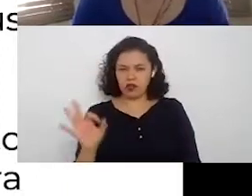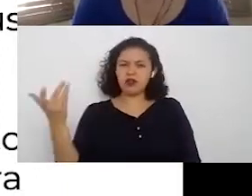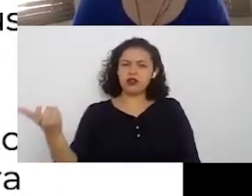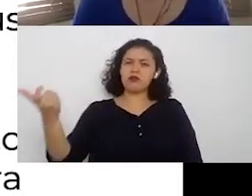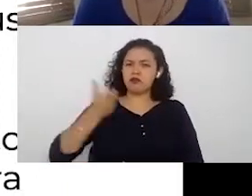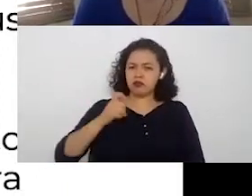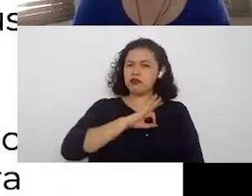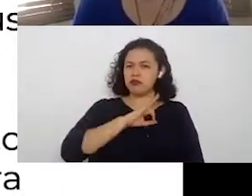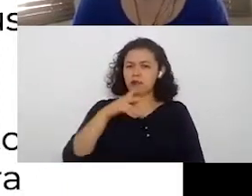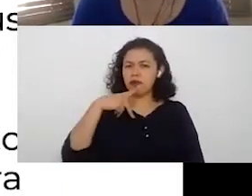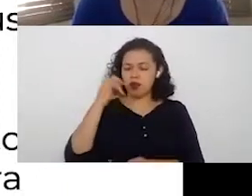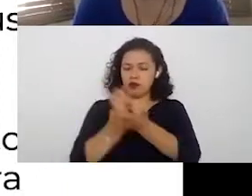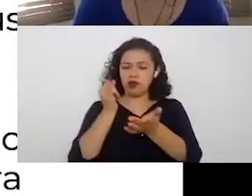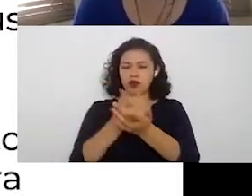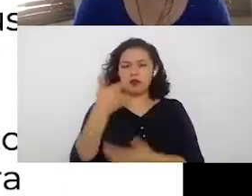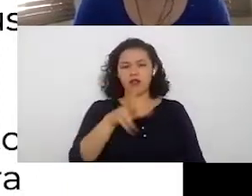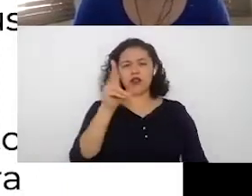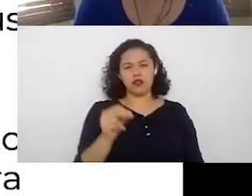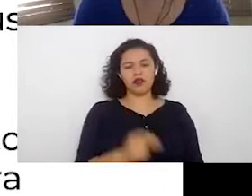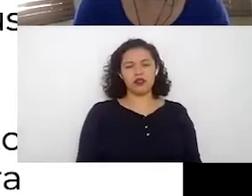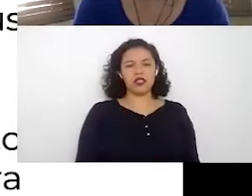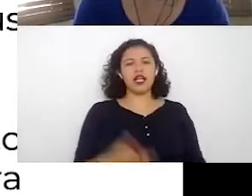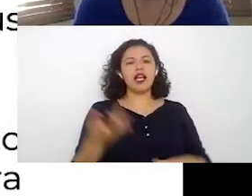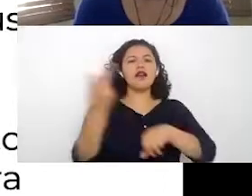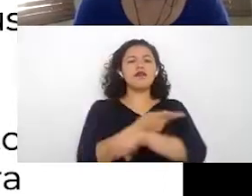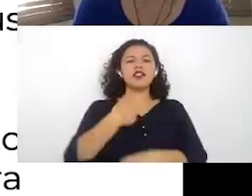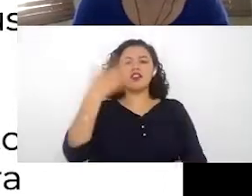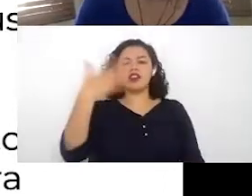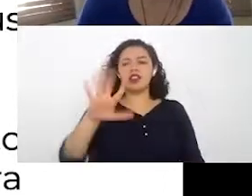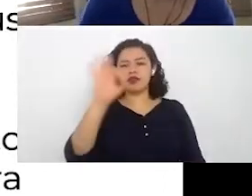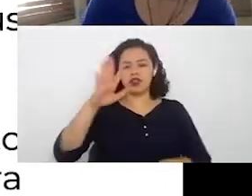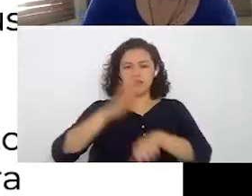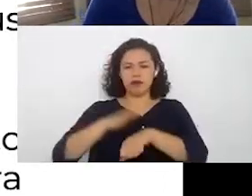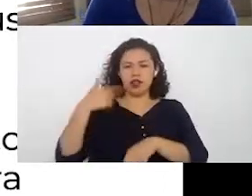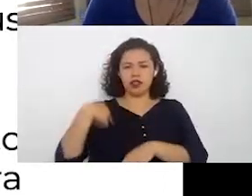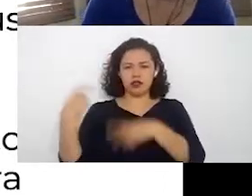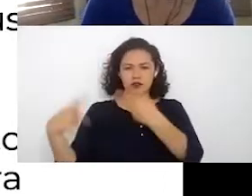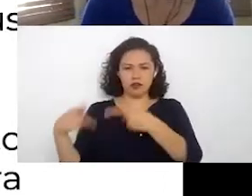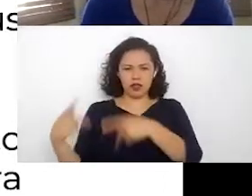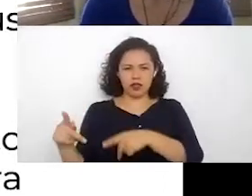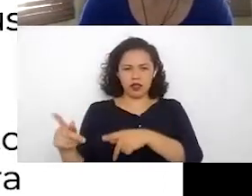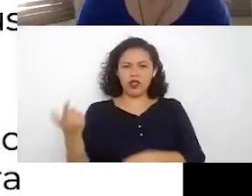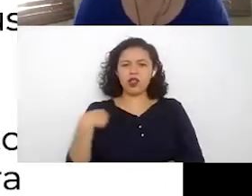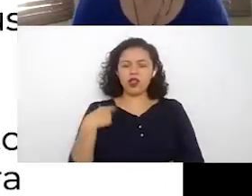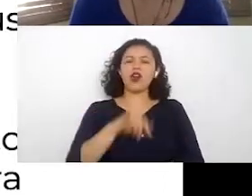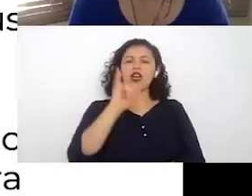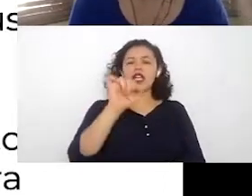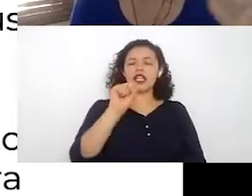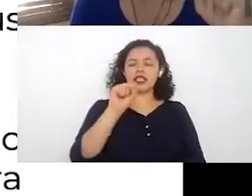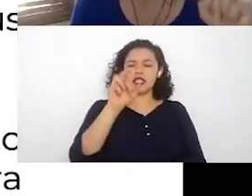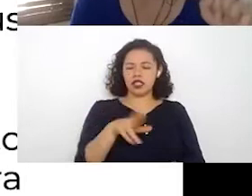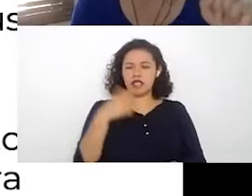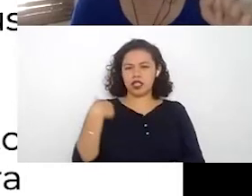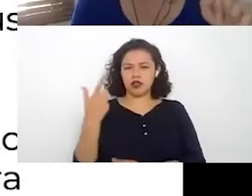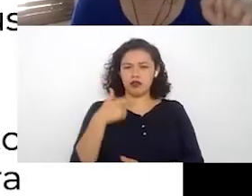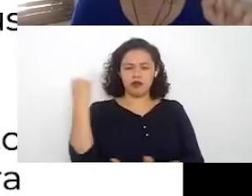ningún impuesto. ¿Qué pasa si yo me excedo de ese 10%? Voy a gravar el ISR. ¿Qué pasa si yo me